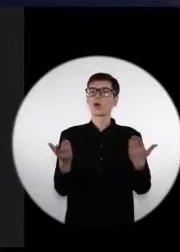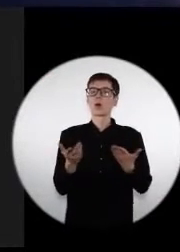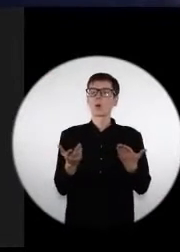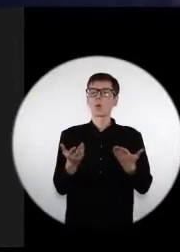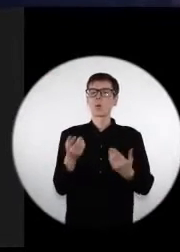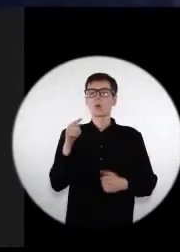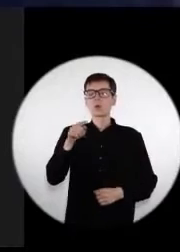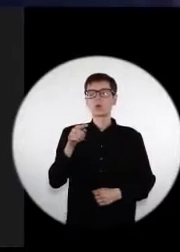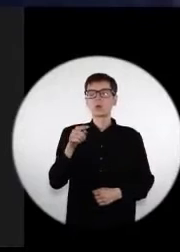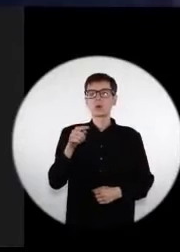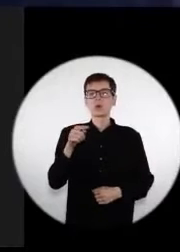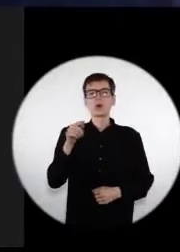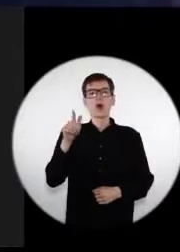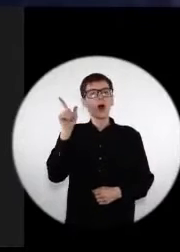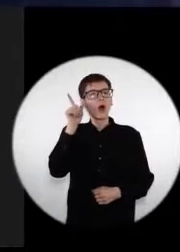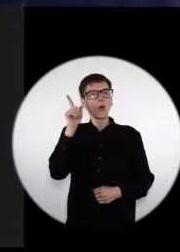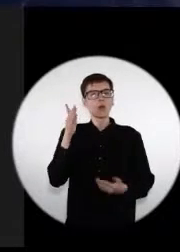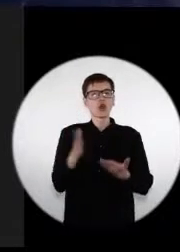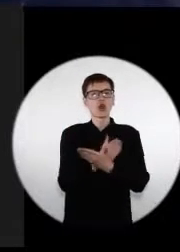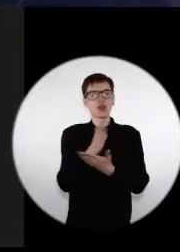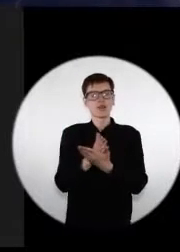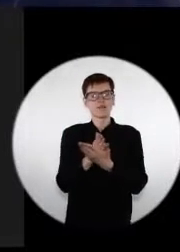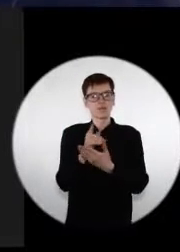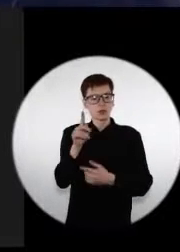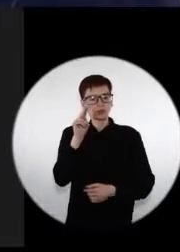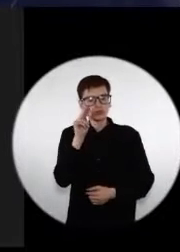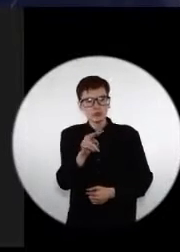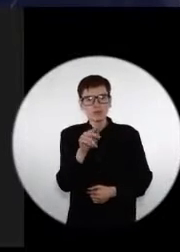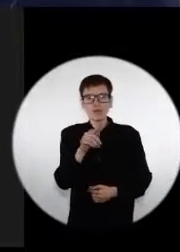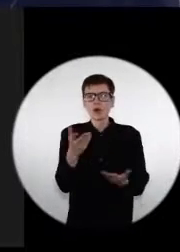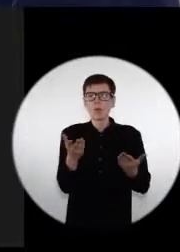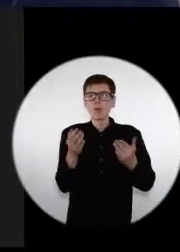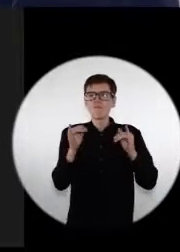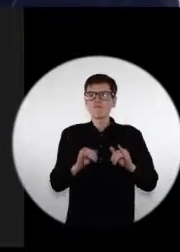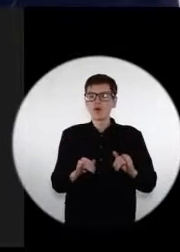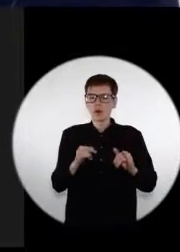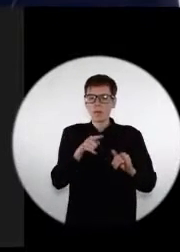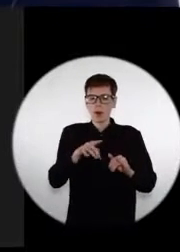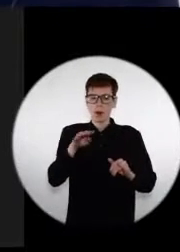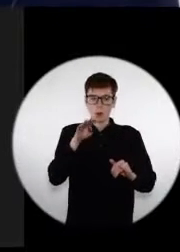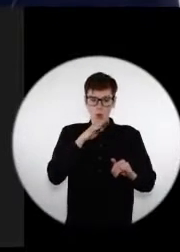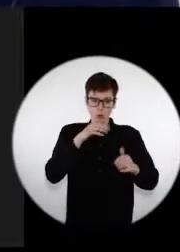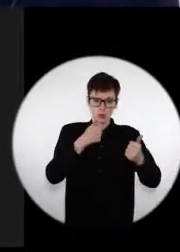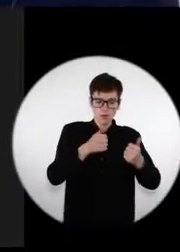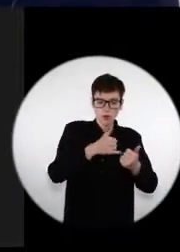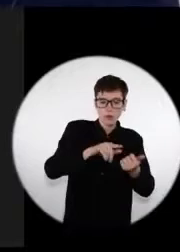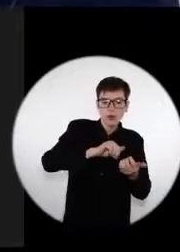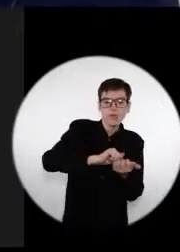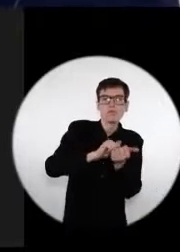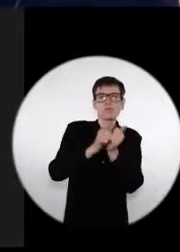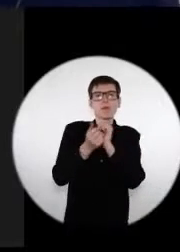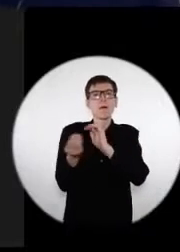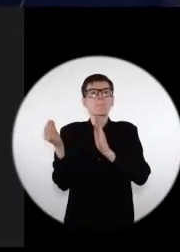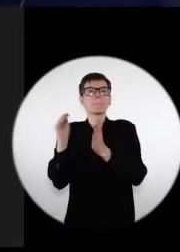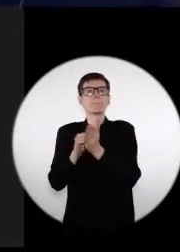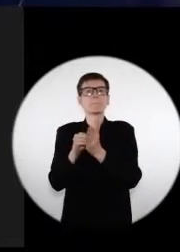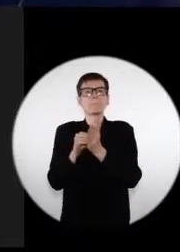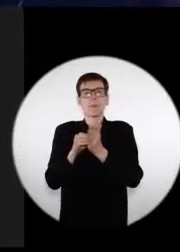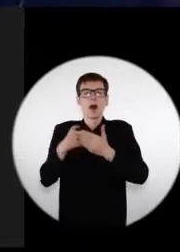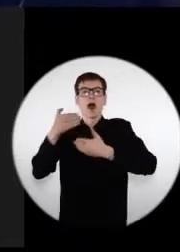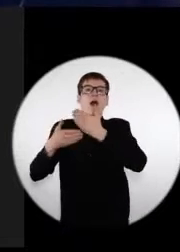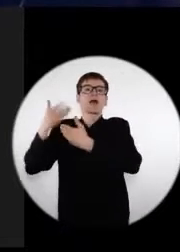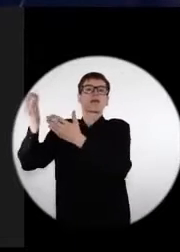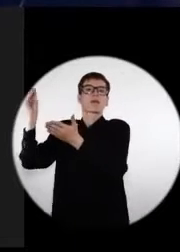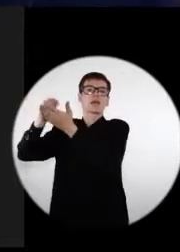hoy y silvana haciendo de la misma pregunta a ti como es el audiolibro como un